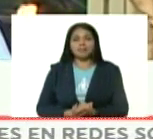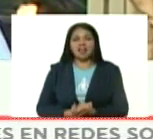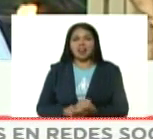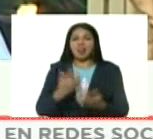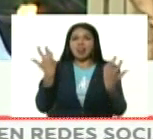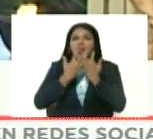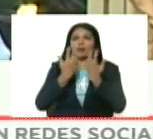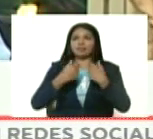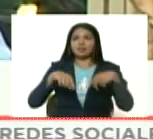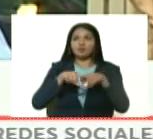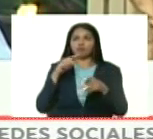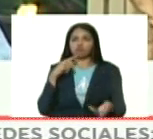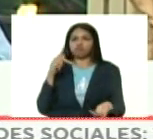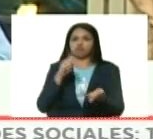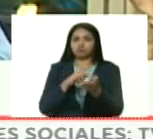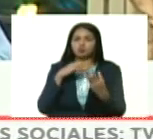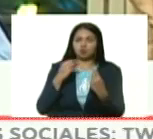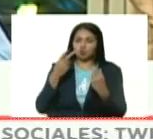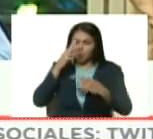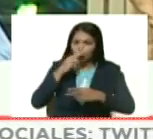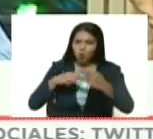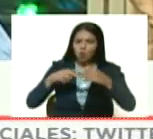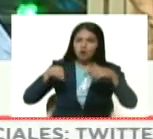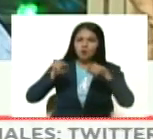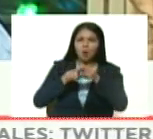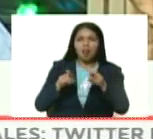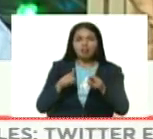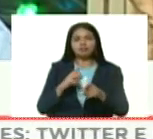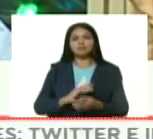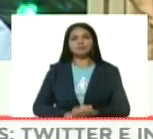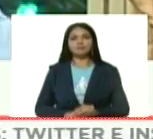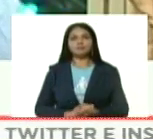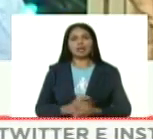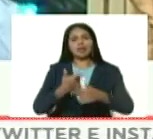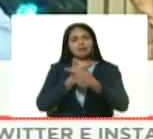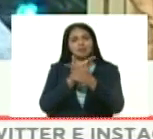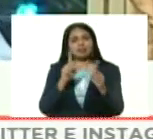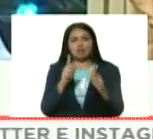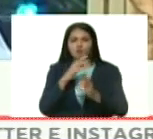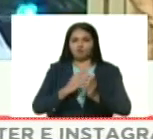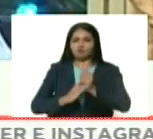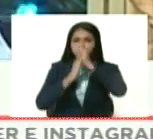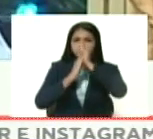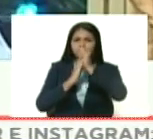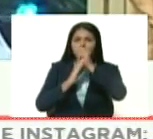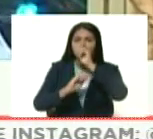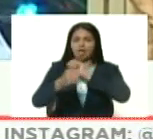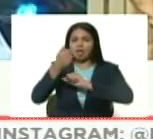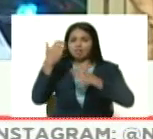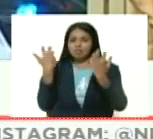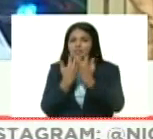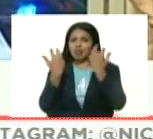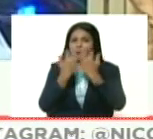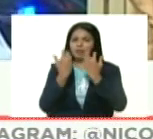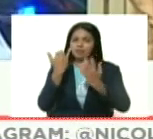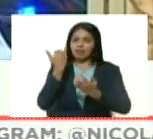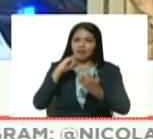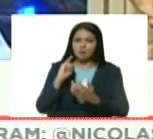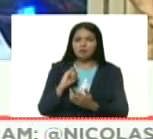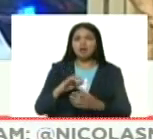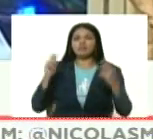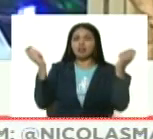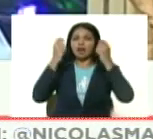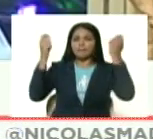Vargas. Ahí estuvimos rindiéndole homenaje al libertador, jefe de la batalla de Pantano de Vargas, jefe de la